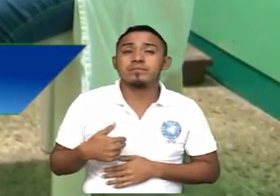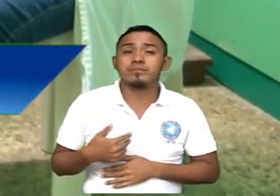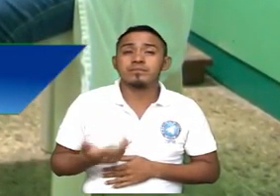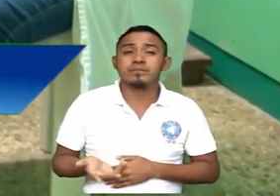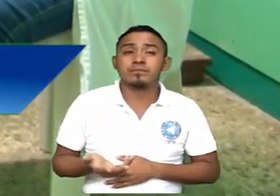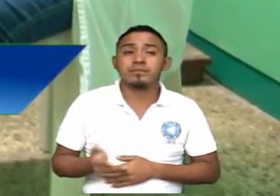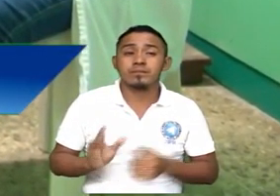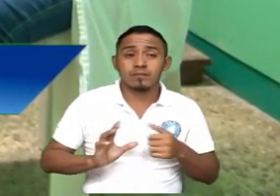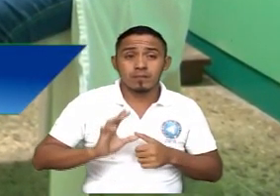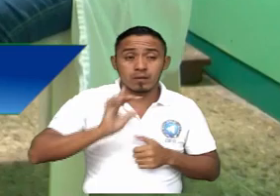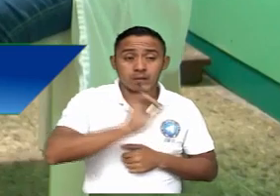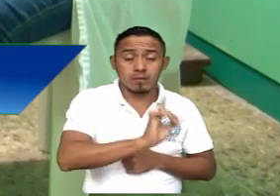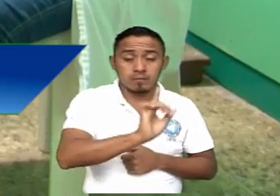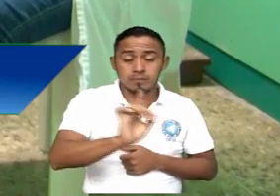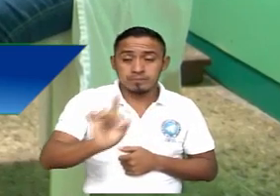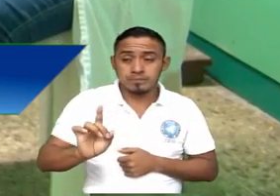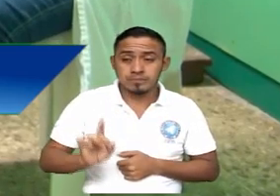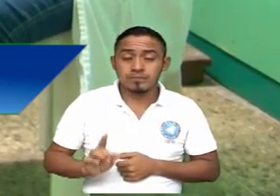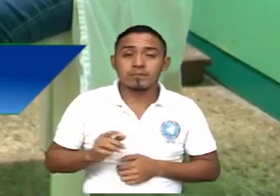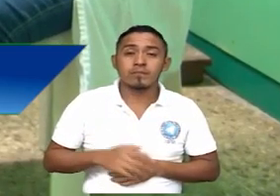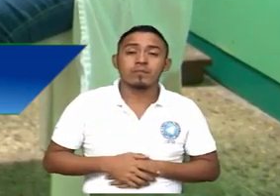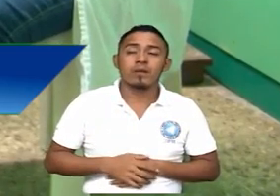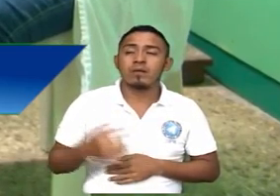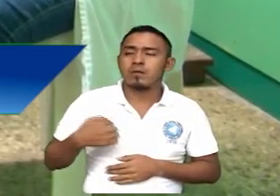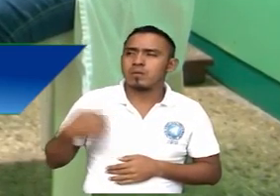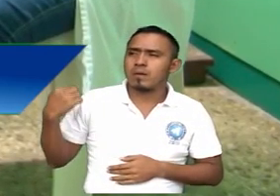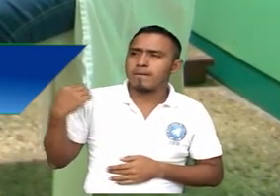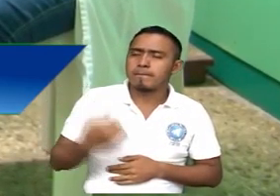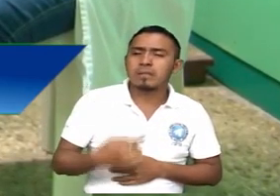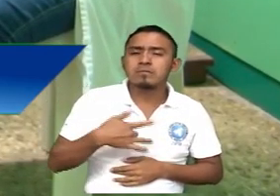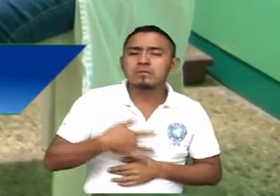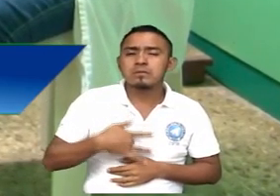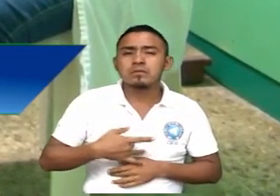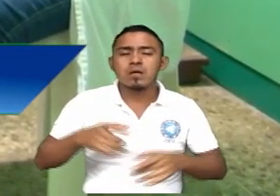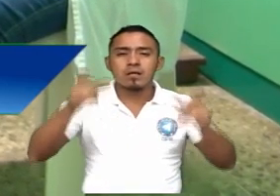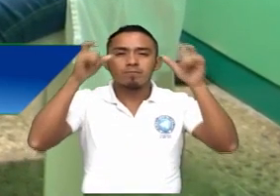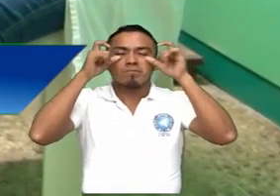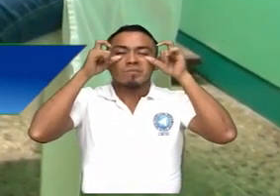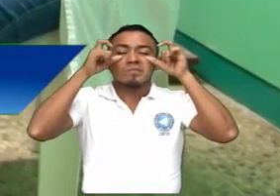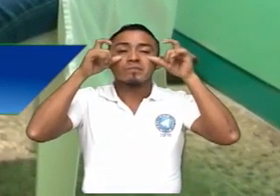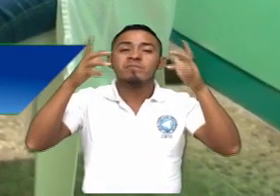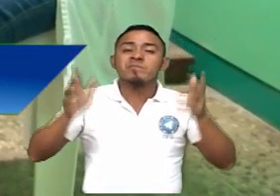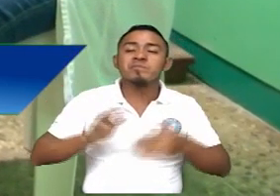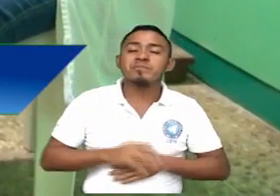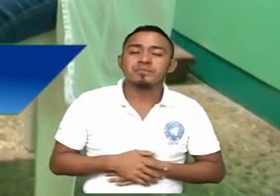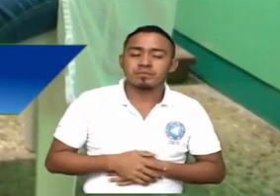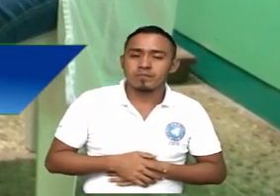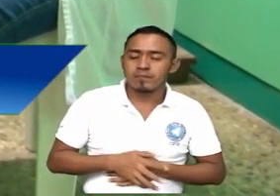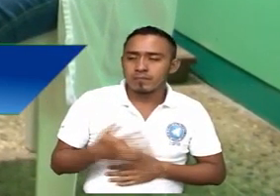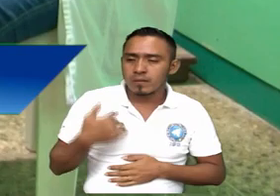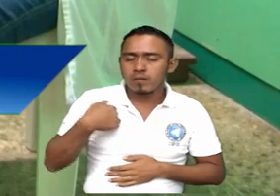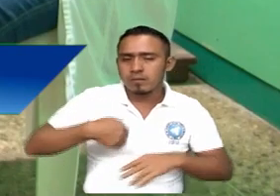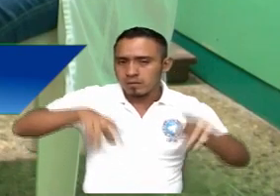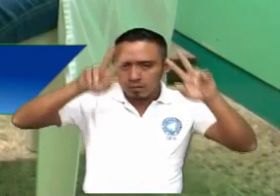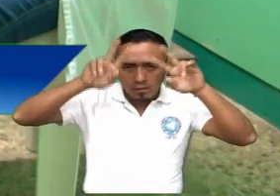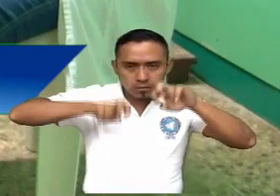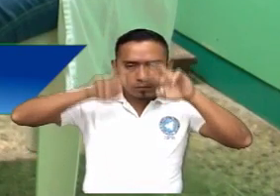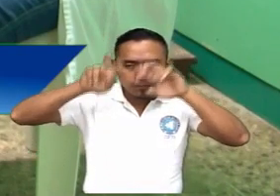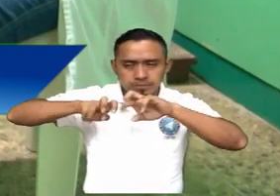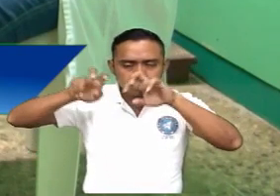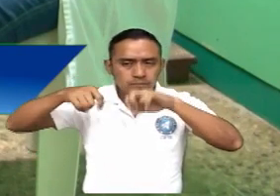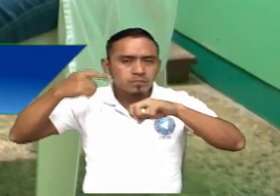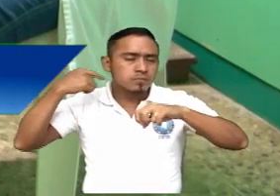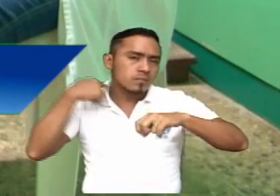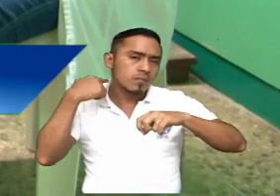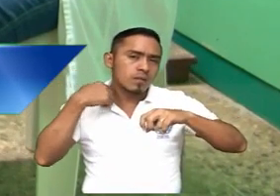cada paciente que viene, si un paciente dice vengo porque necesito lentes, nosotros siempre lo examinamos el fondo,